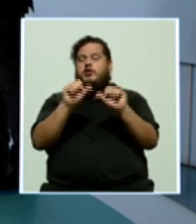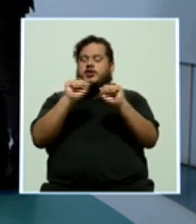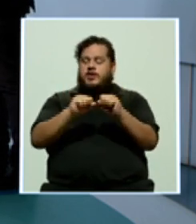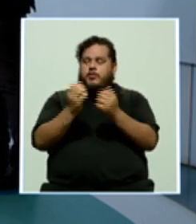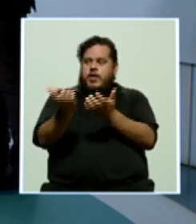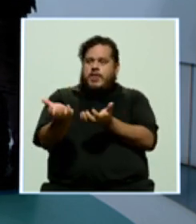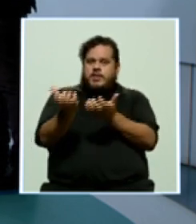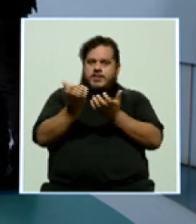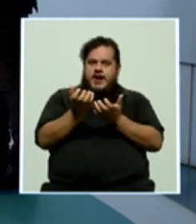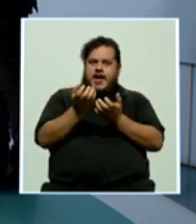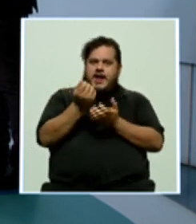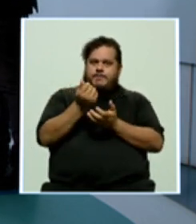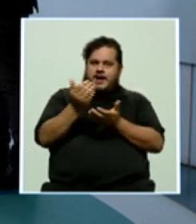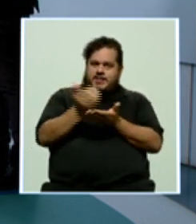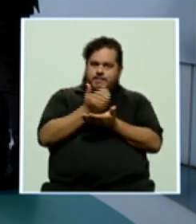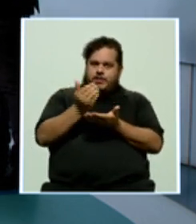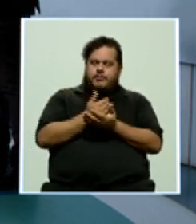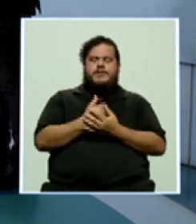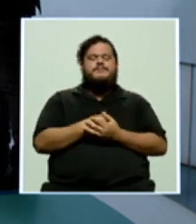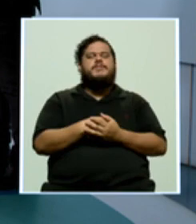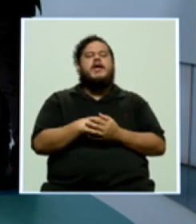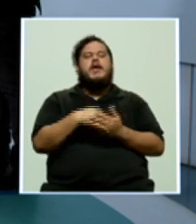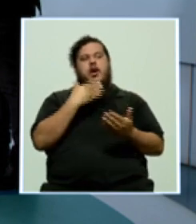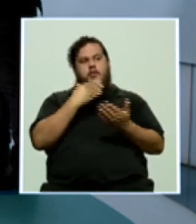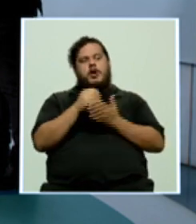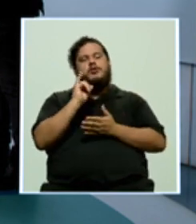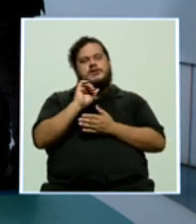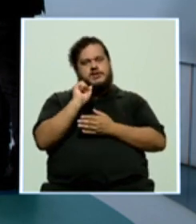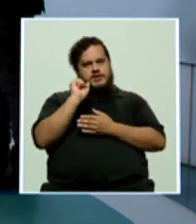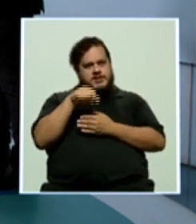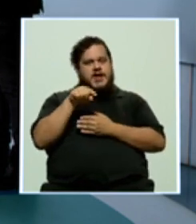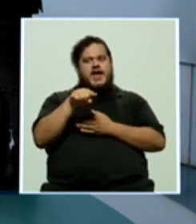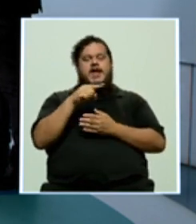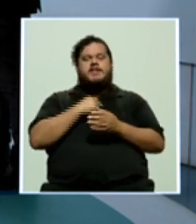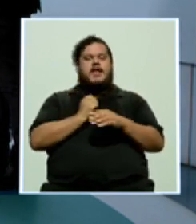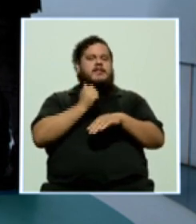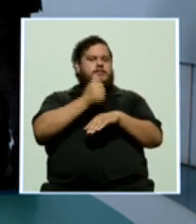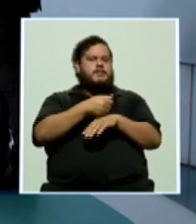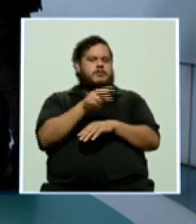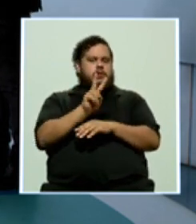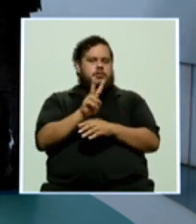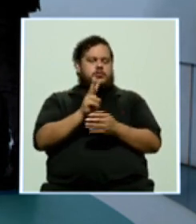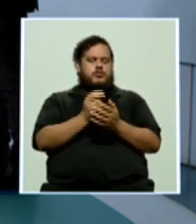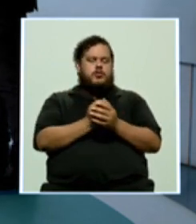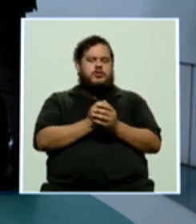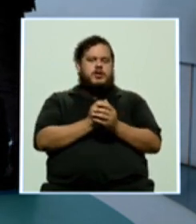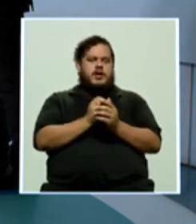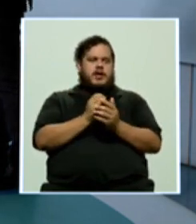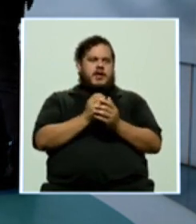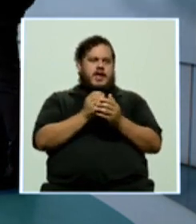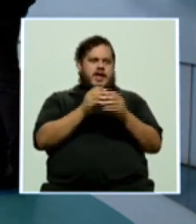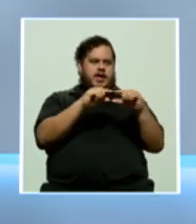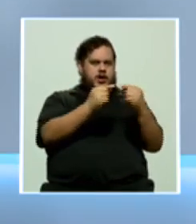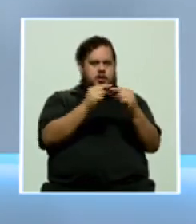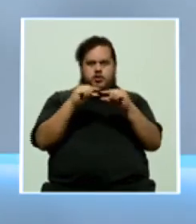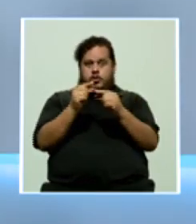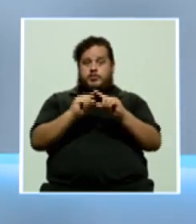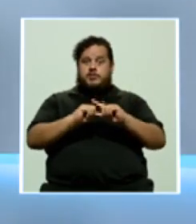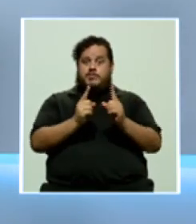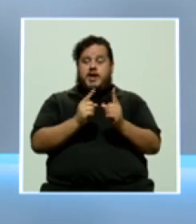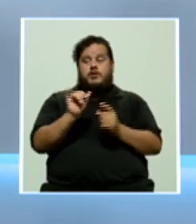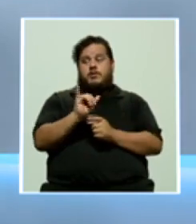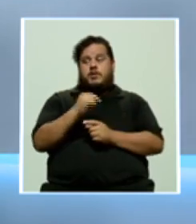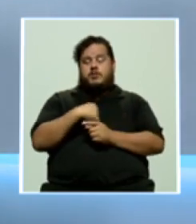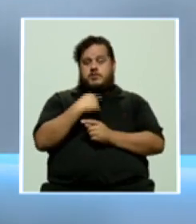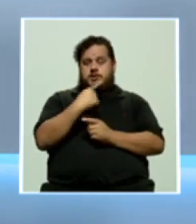obtener recursos. Así es, por lo menos ese es el planteamiento de los dos bandos, por llamarlo de alguna manera. Pero, como les